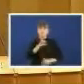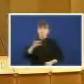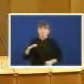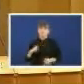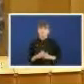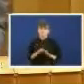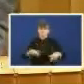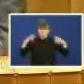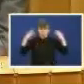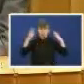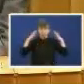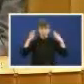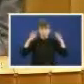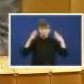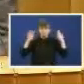sei